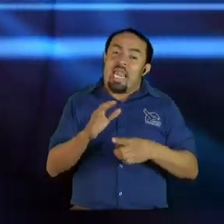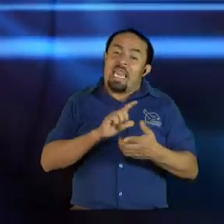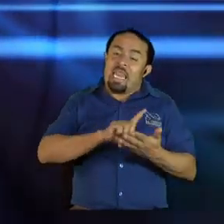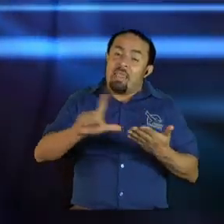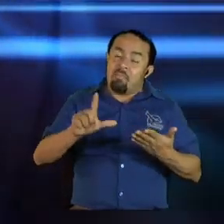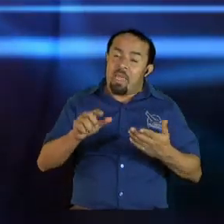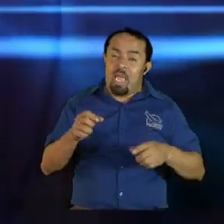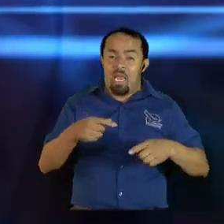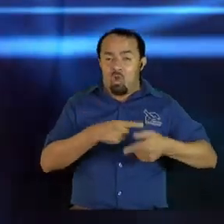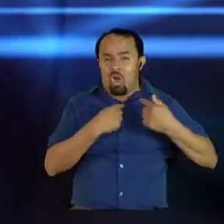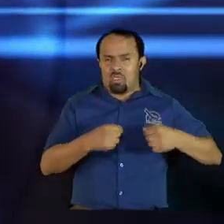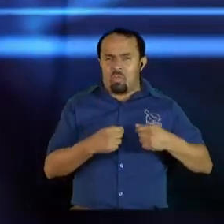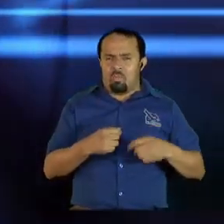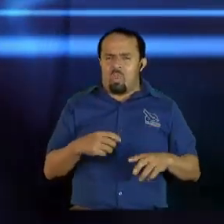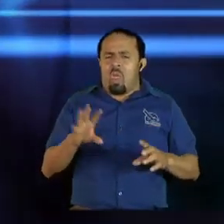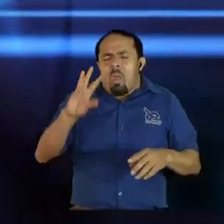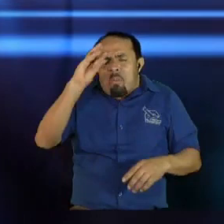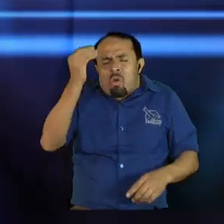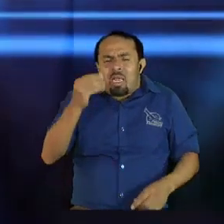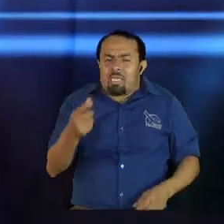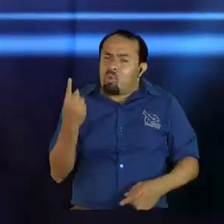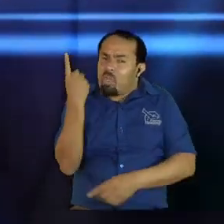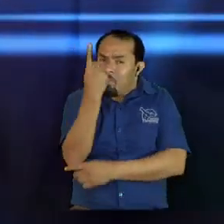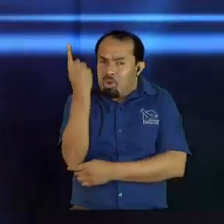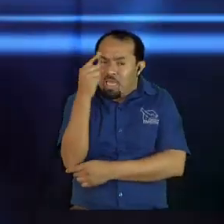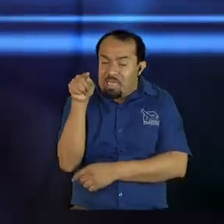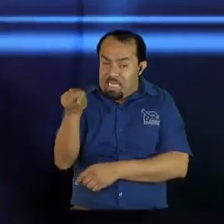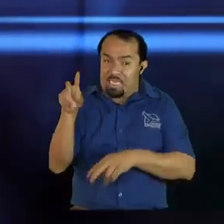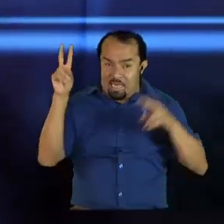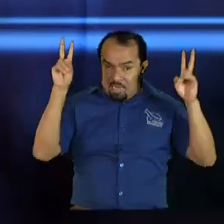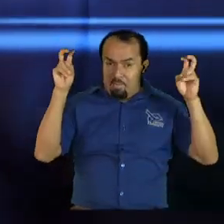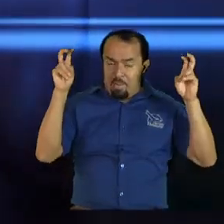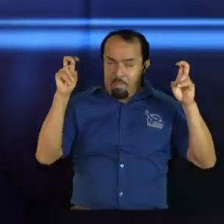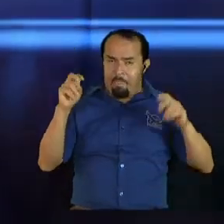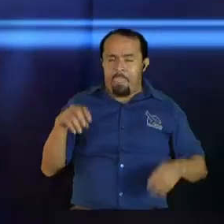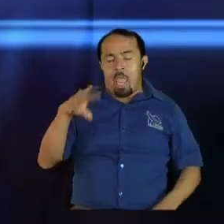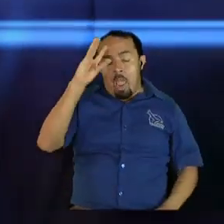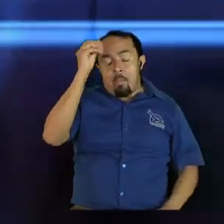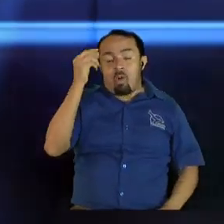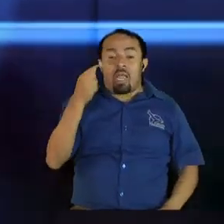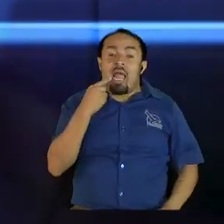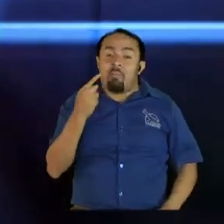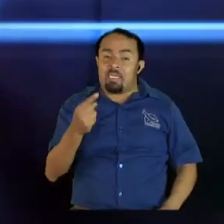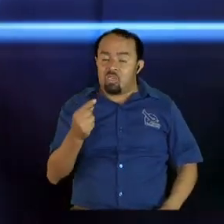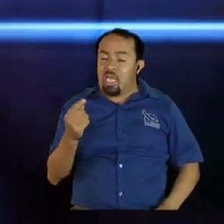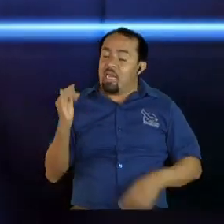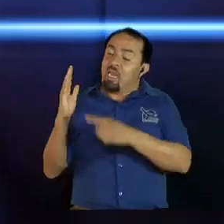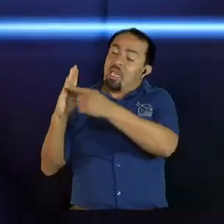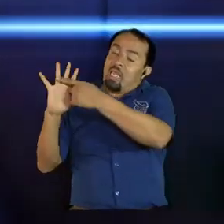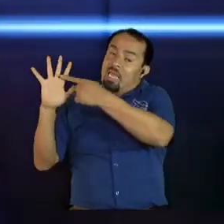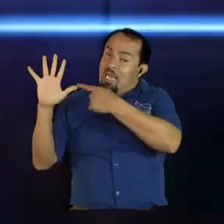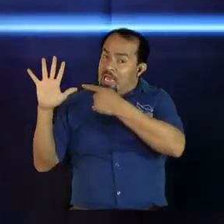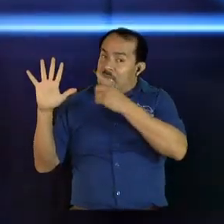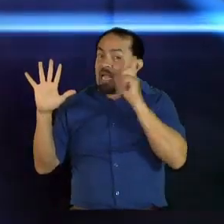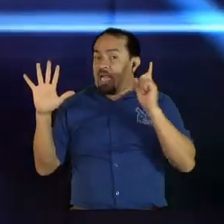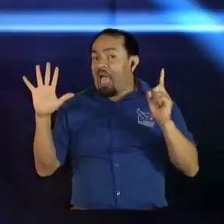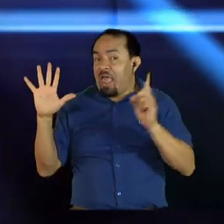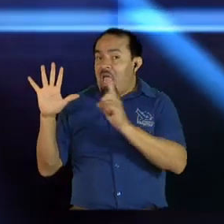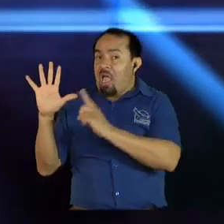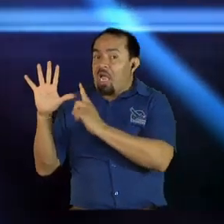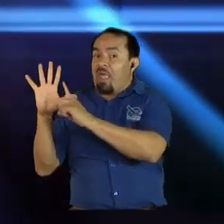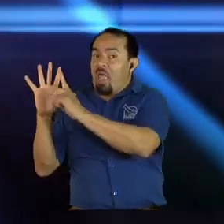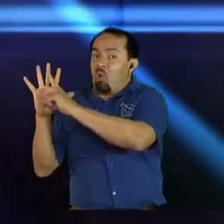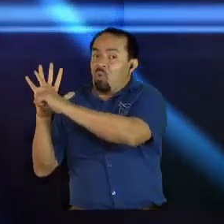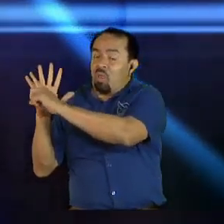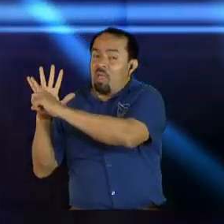qué es importante esta parte del tema? Pues muy sencillo, porque al mencionar cada una de estas cosas, el mensaje es